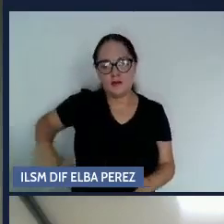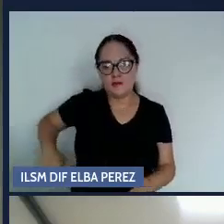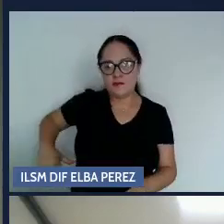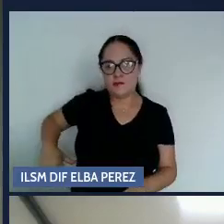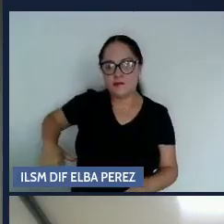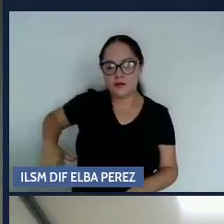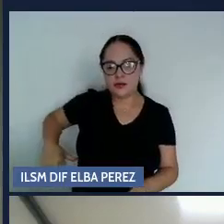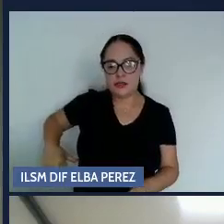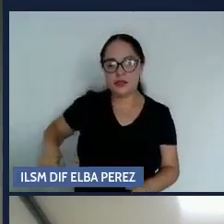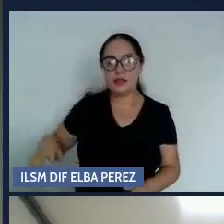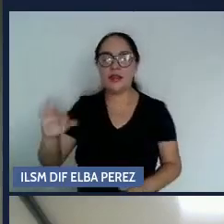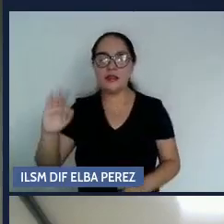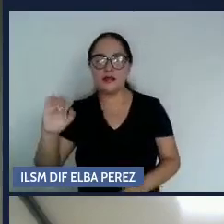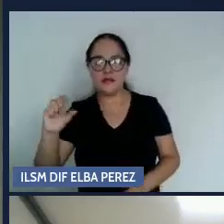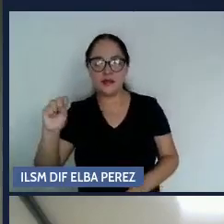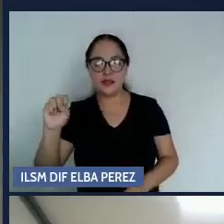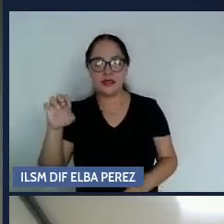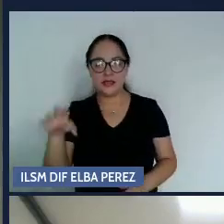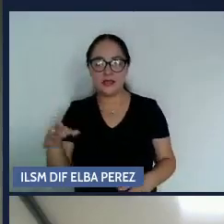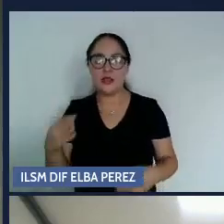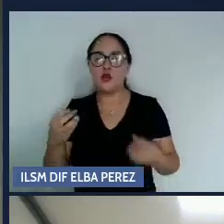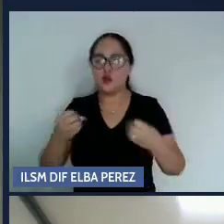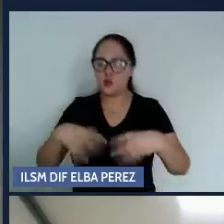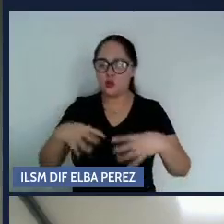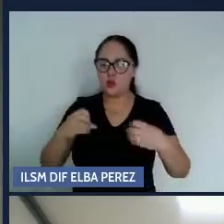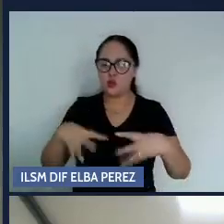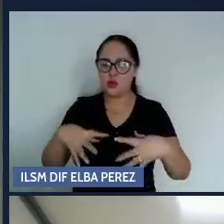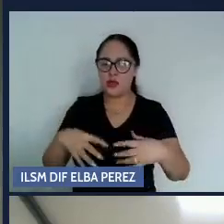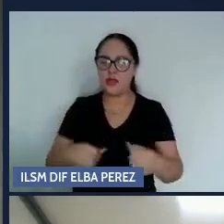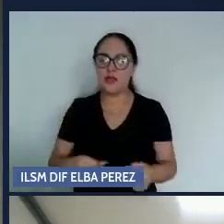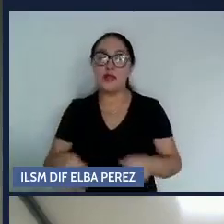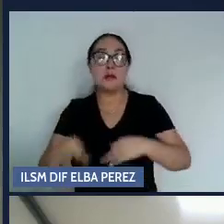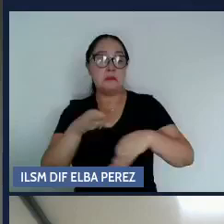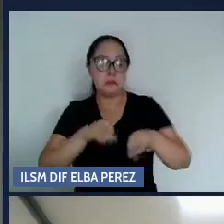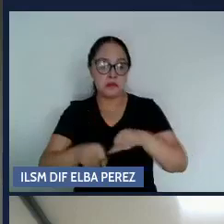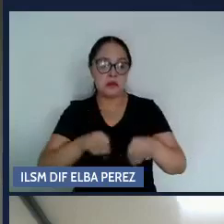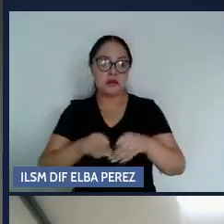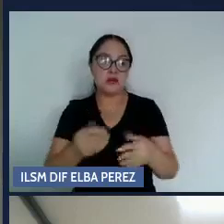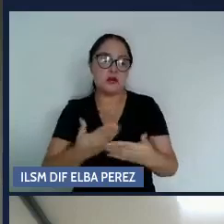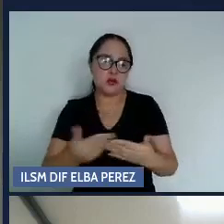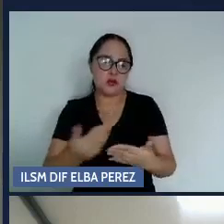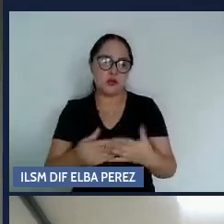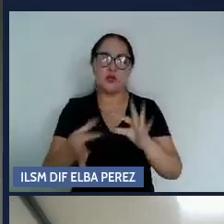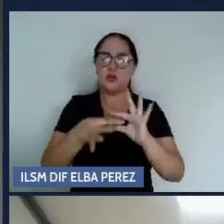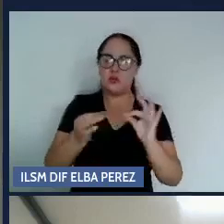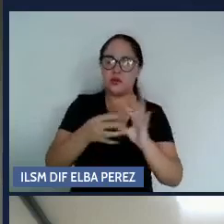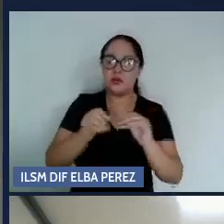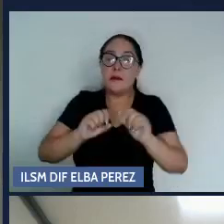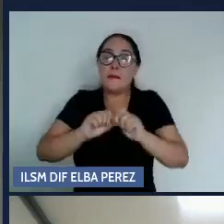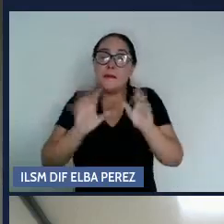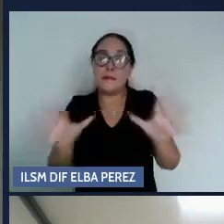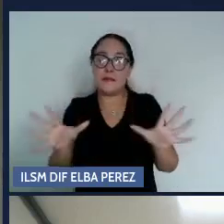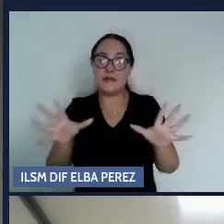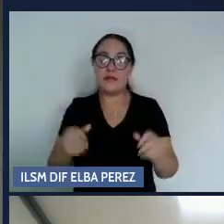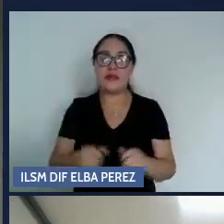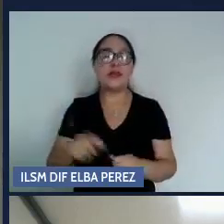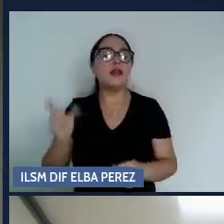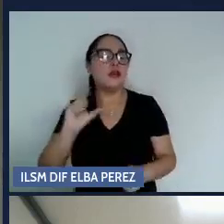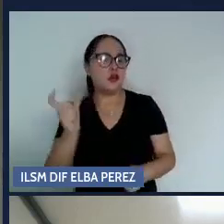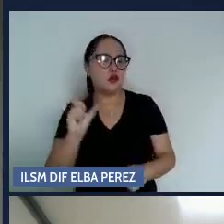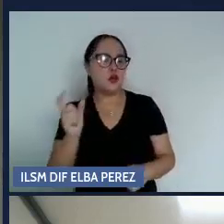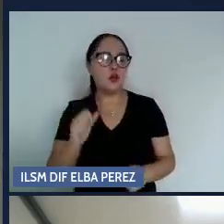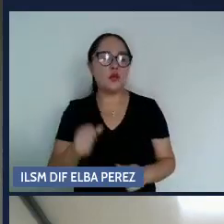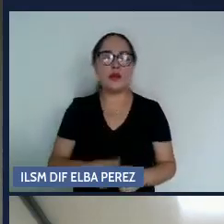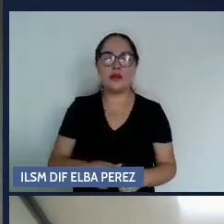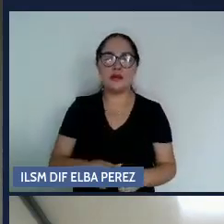competencia que debemos de dejar clara el día de hoy. Cuando tenemos elecciones federales, es decir, cuando